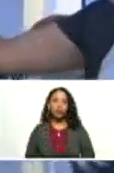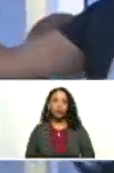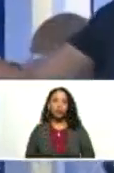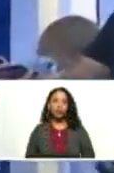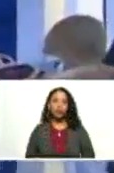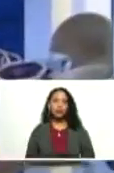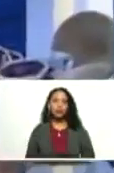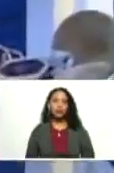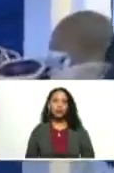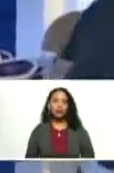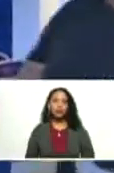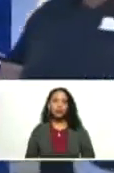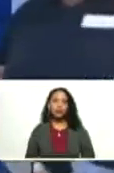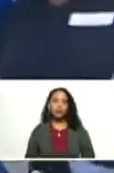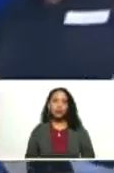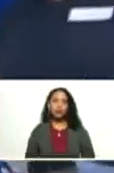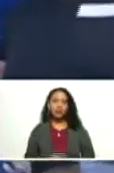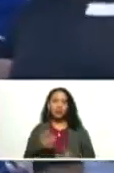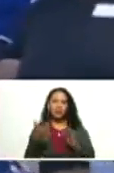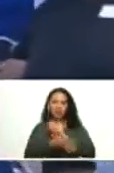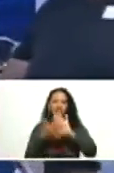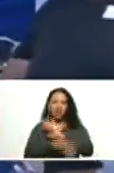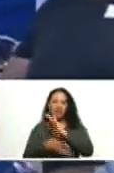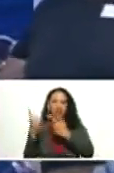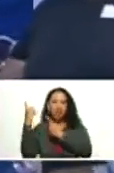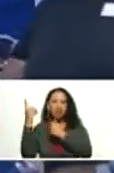¿Cómo? ¿Qué es esto?